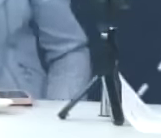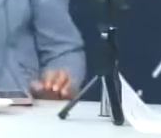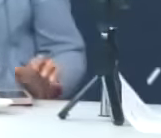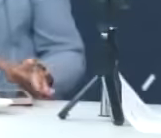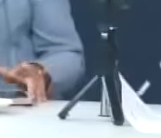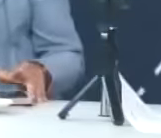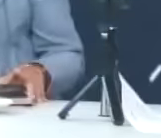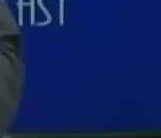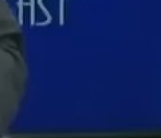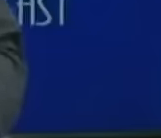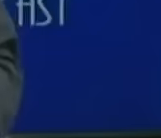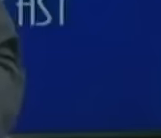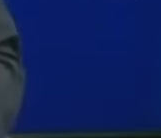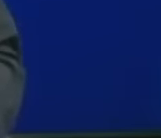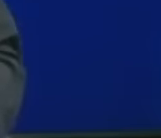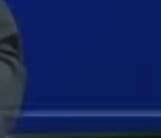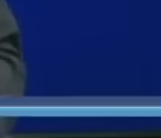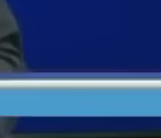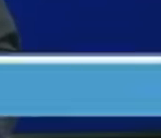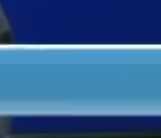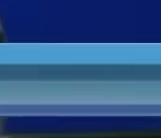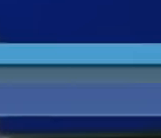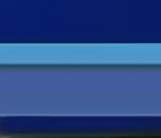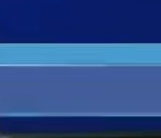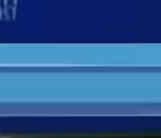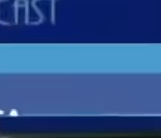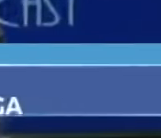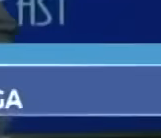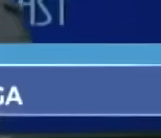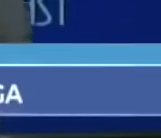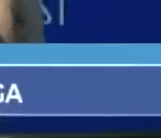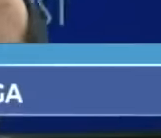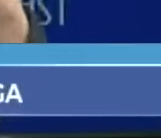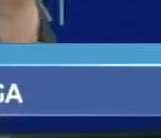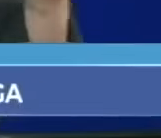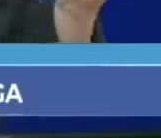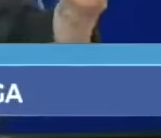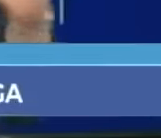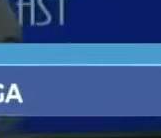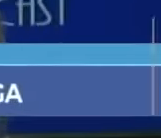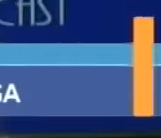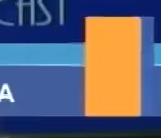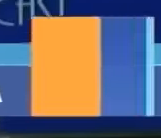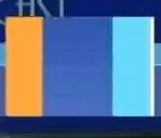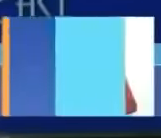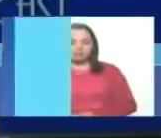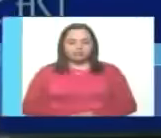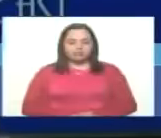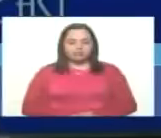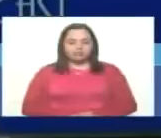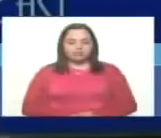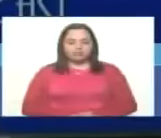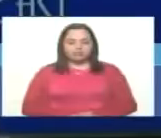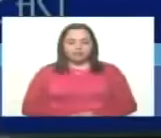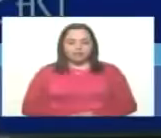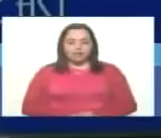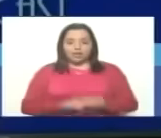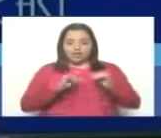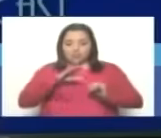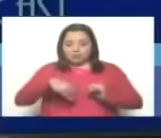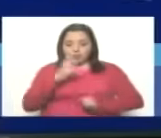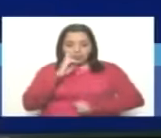la valoración hacia su persona se ha multiplicado aún más. Y eso incluso tú lo puedes ver en las vistas